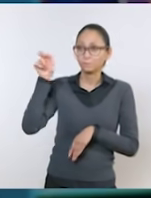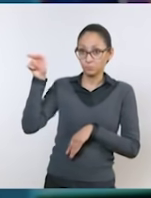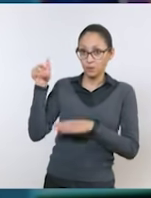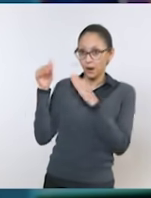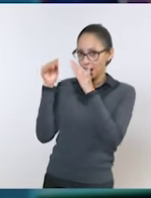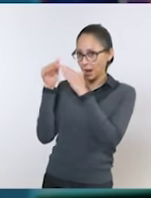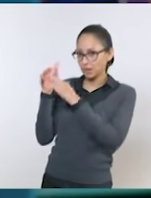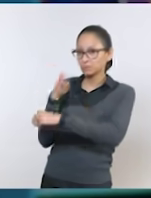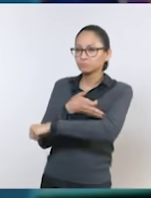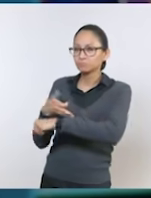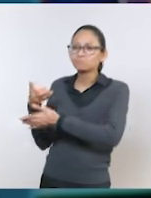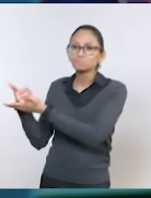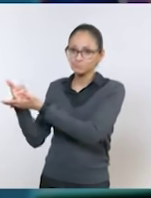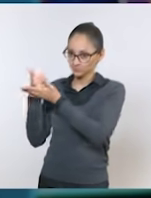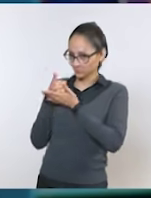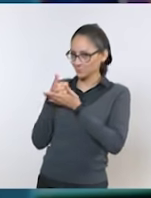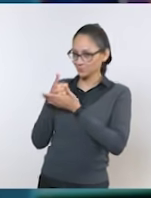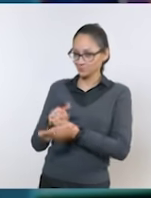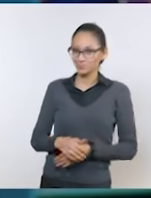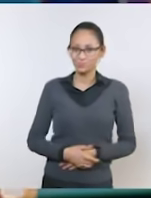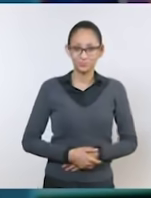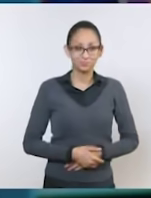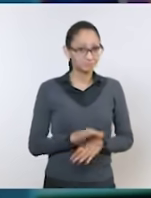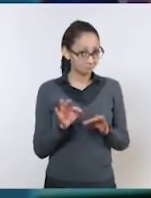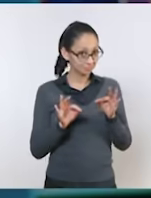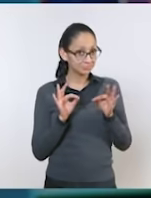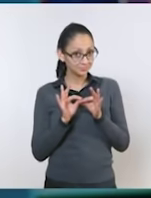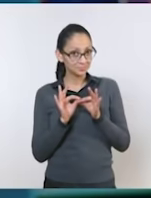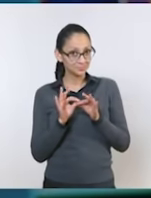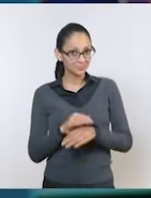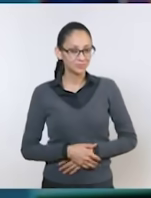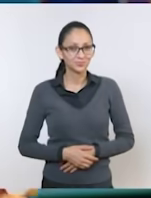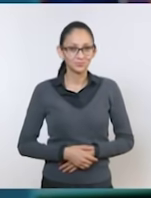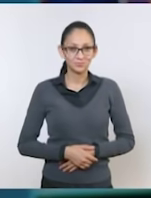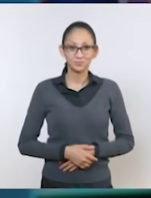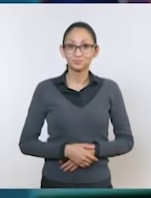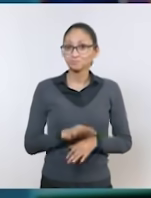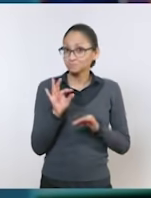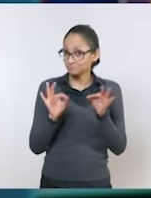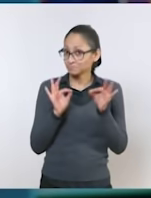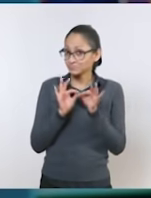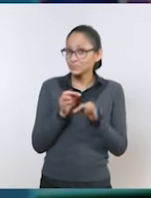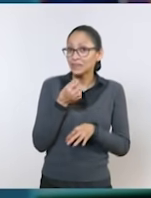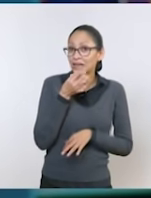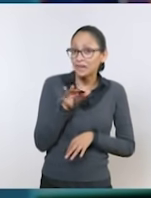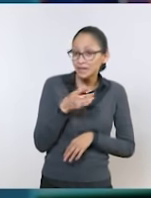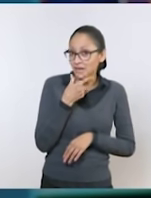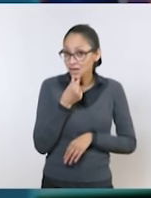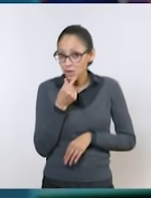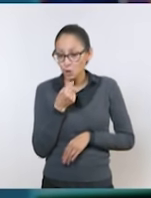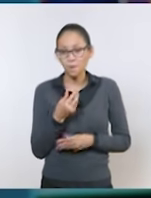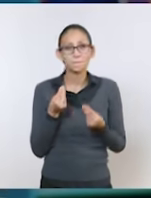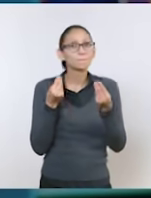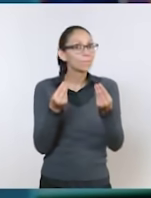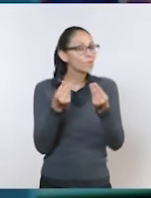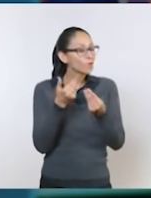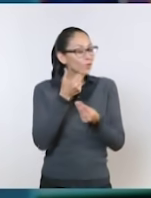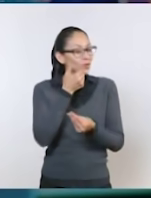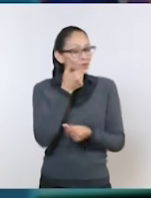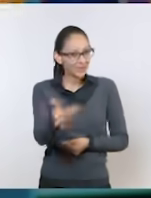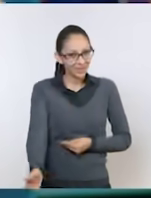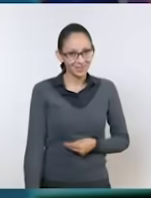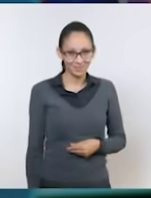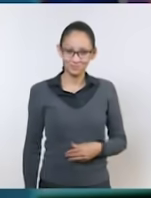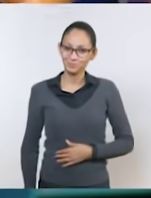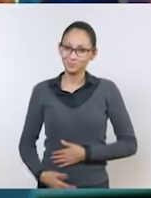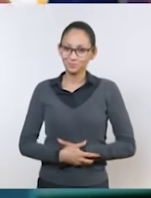sabes cómo hacerlo, pide ayuda en casa. ¿Lista? ¿Listo?